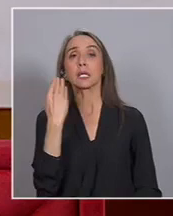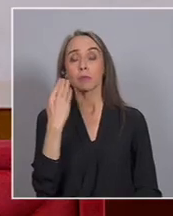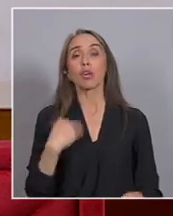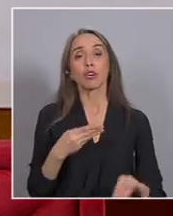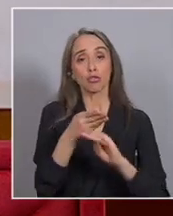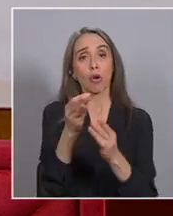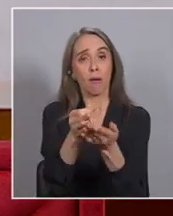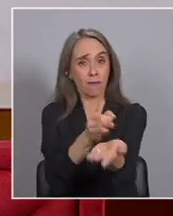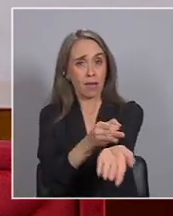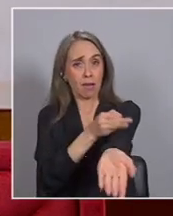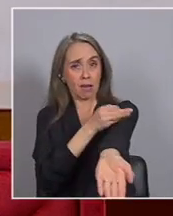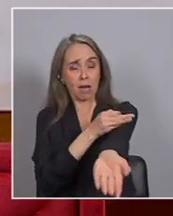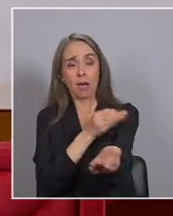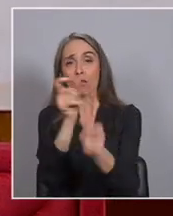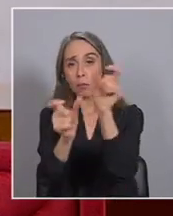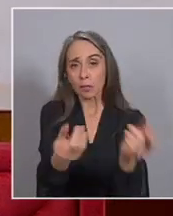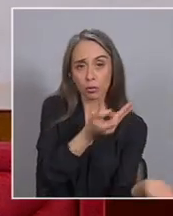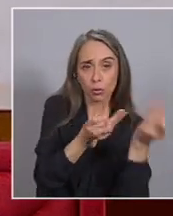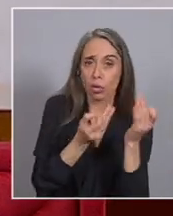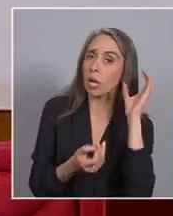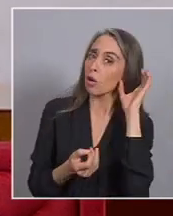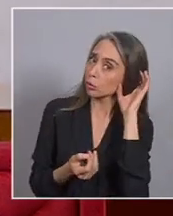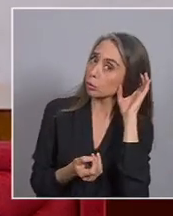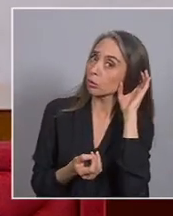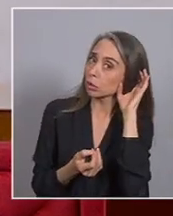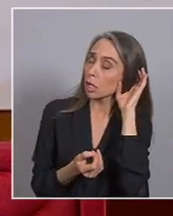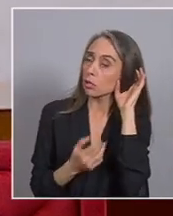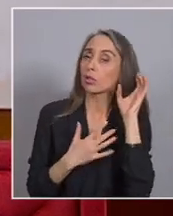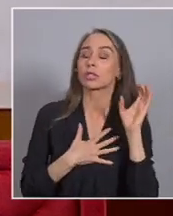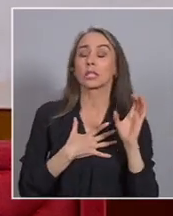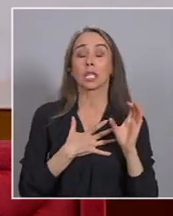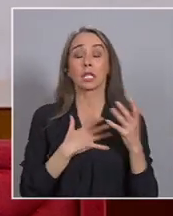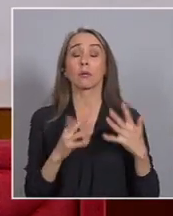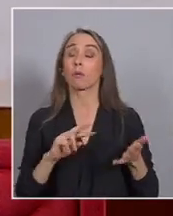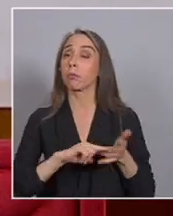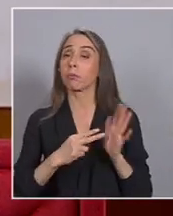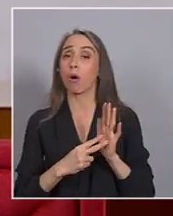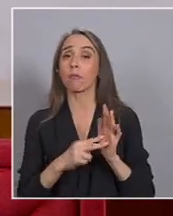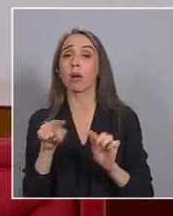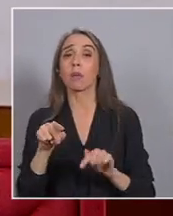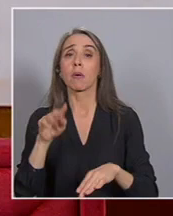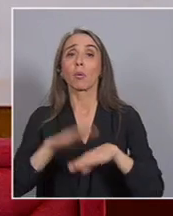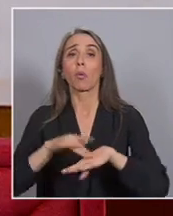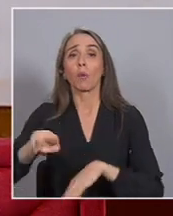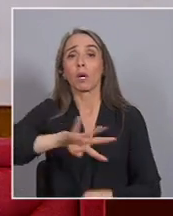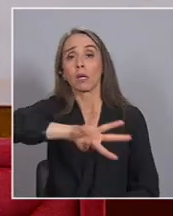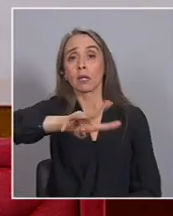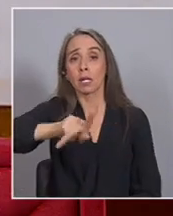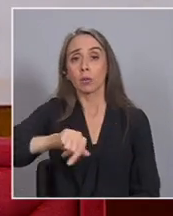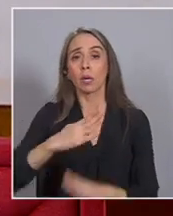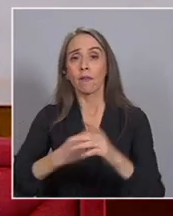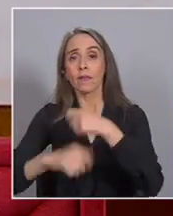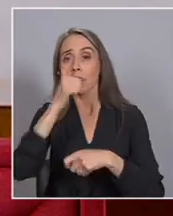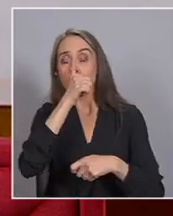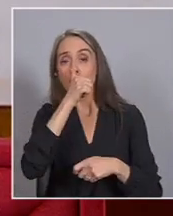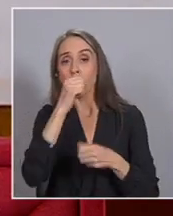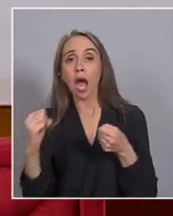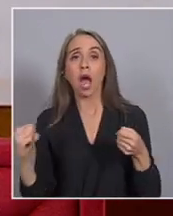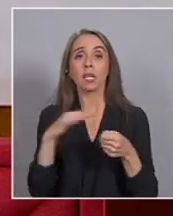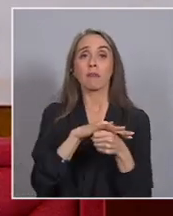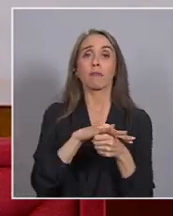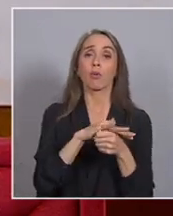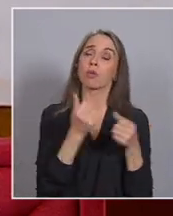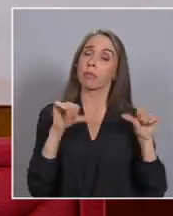nuestros compatriotas y he podido sentir los estragos que provoca la delincuencia y el narco en la vida de las